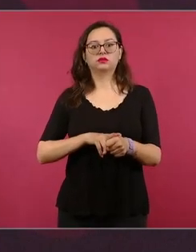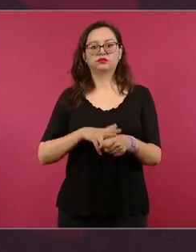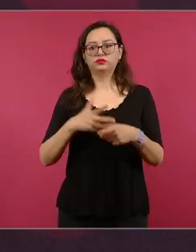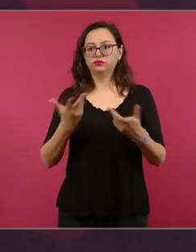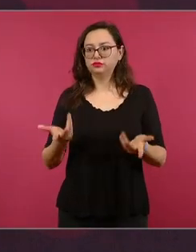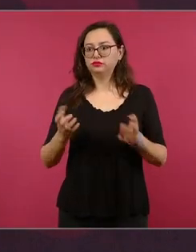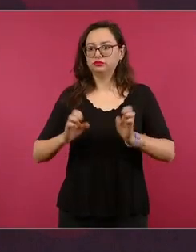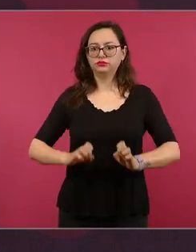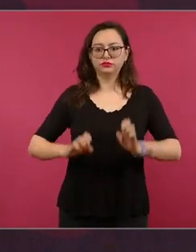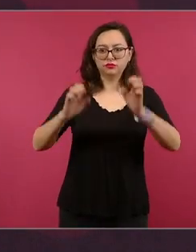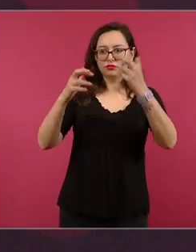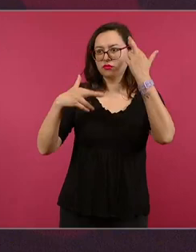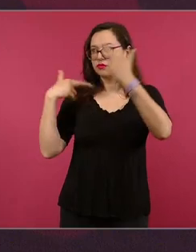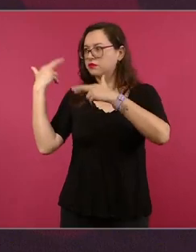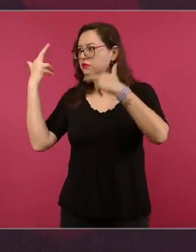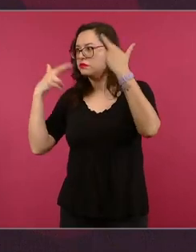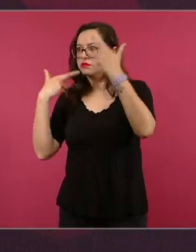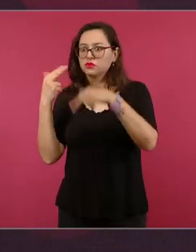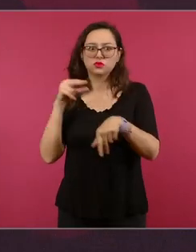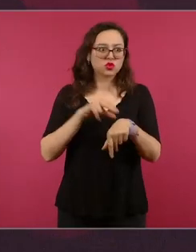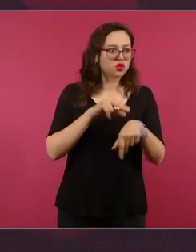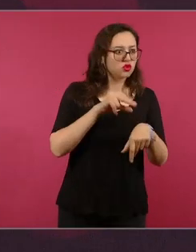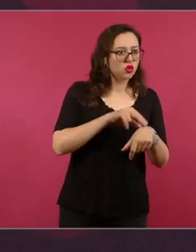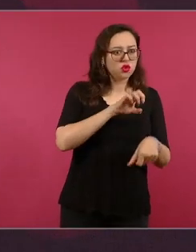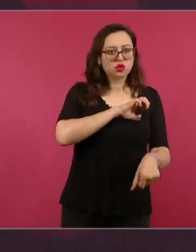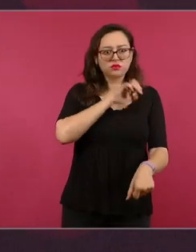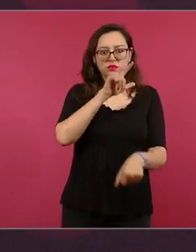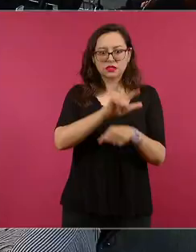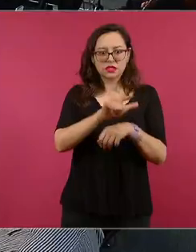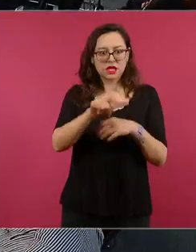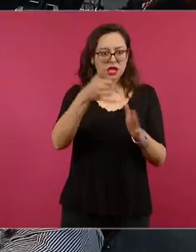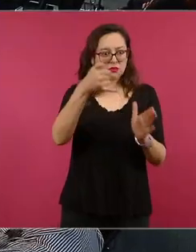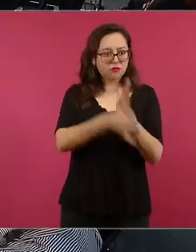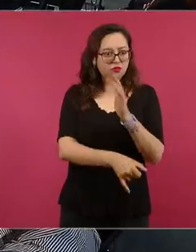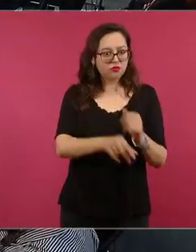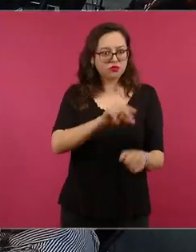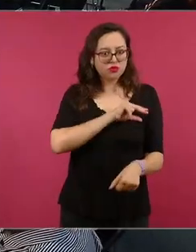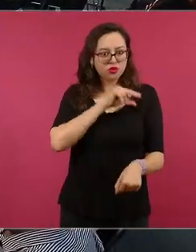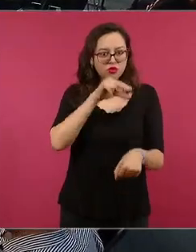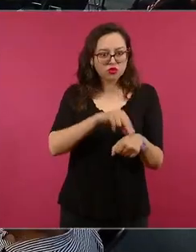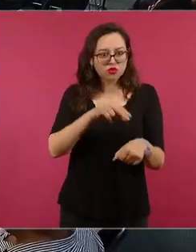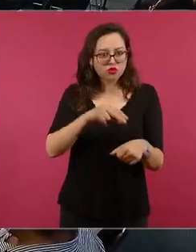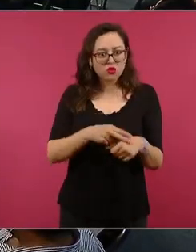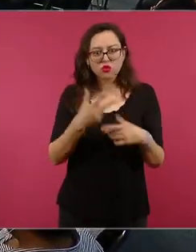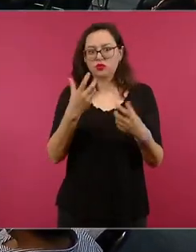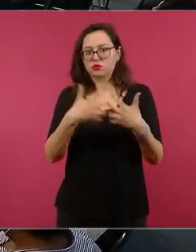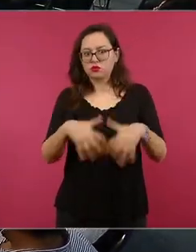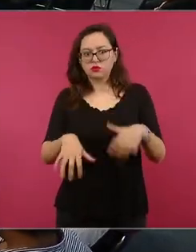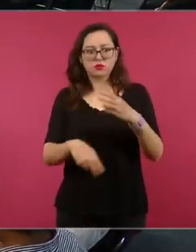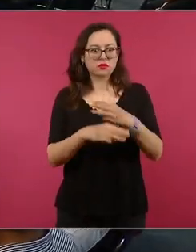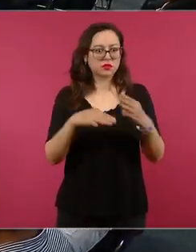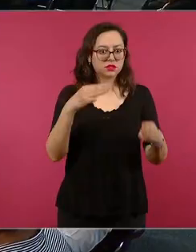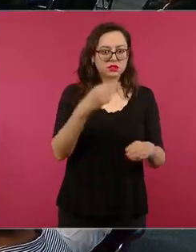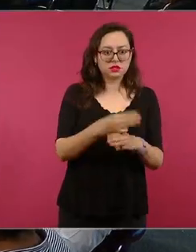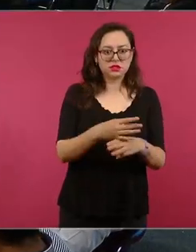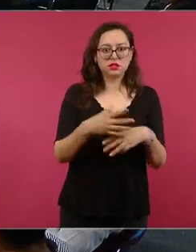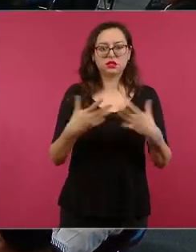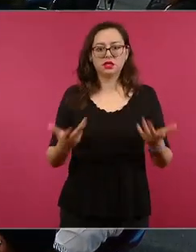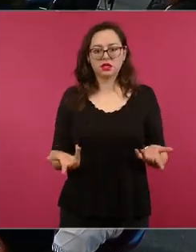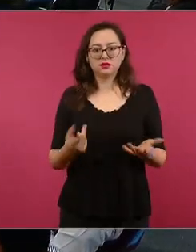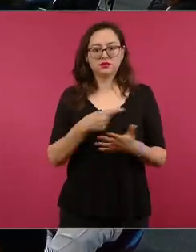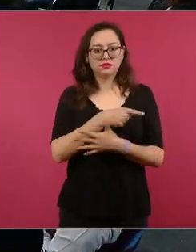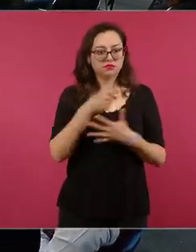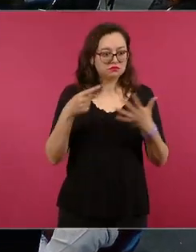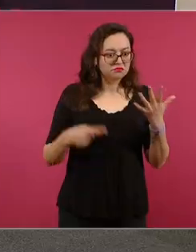ver si se cuenta con médicos, con especialistas, medicinas, equipos, todo.